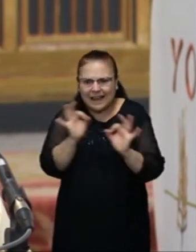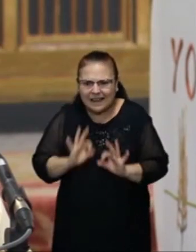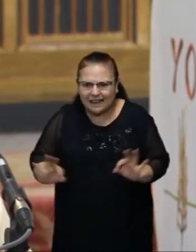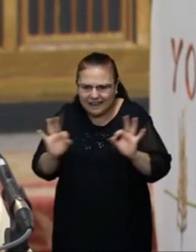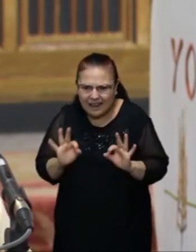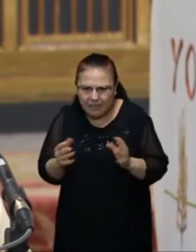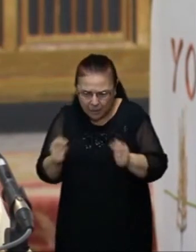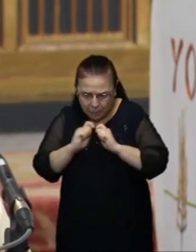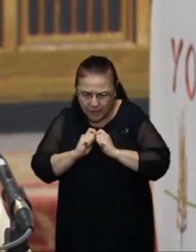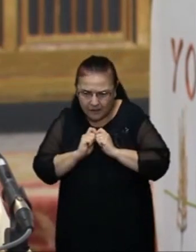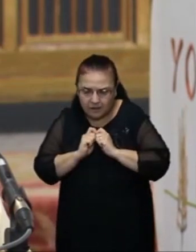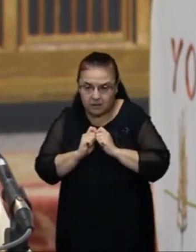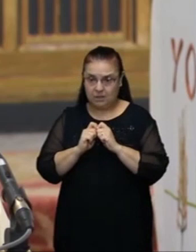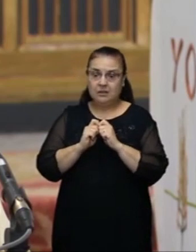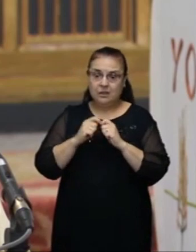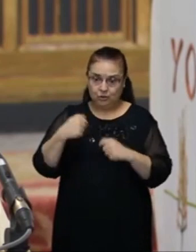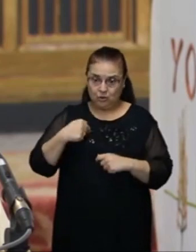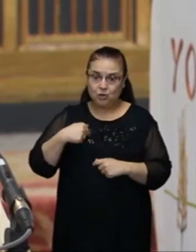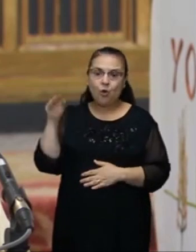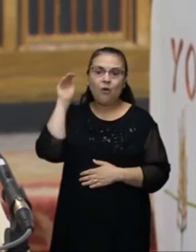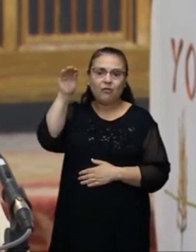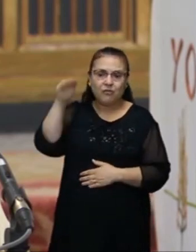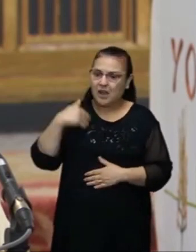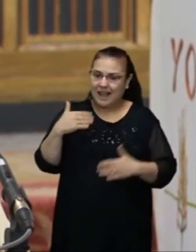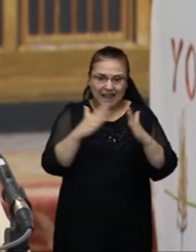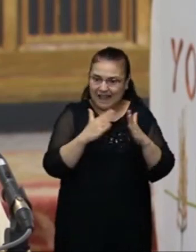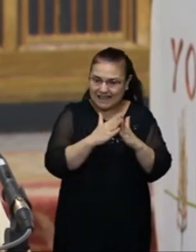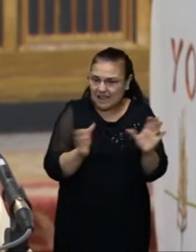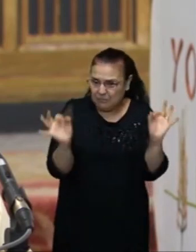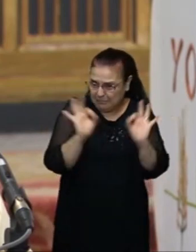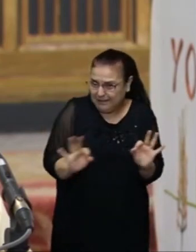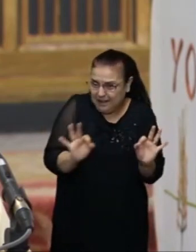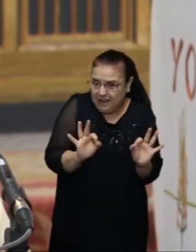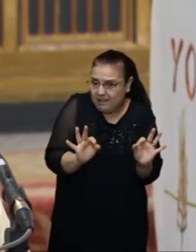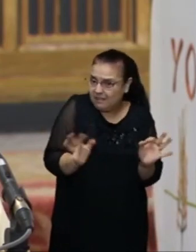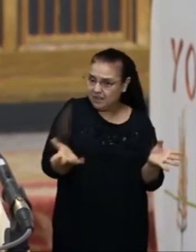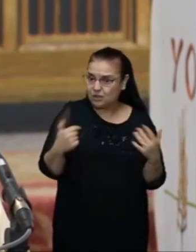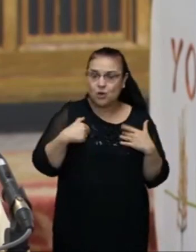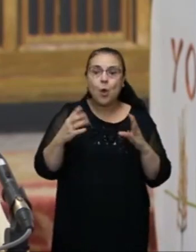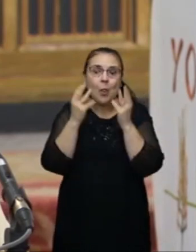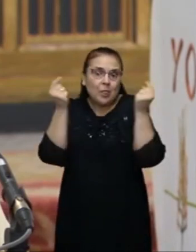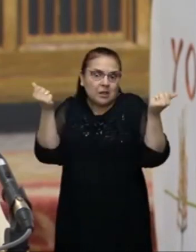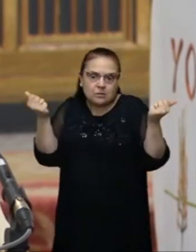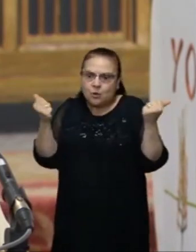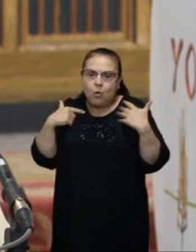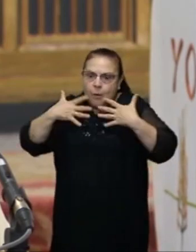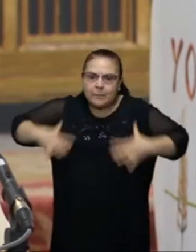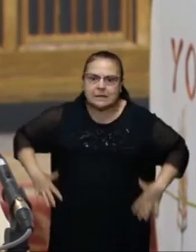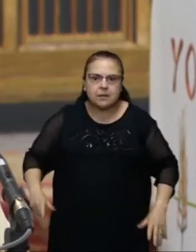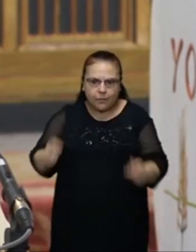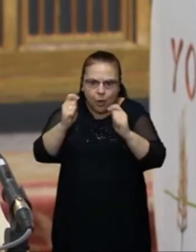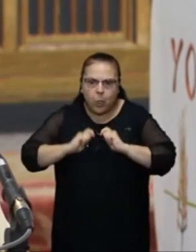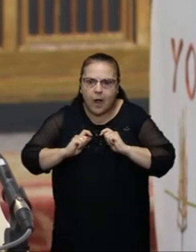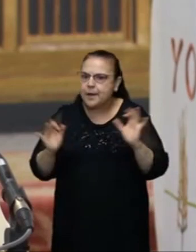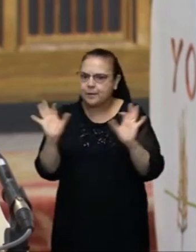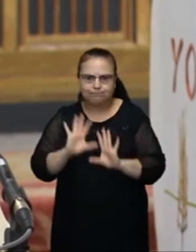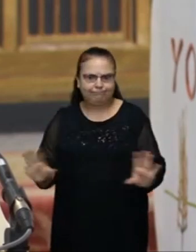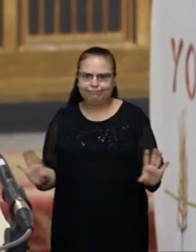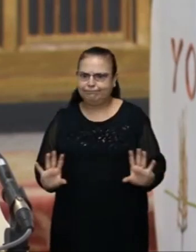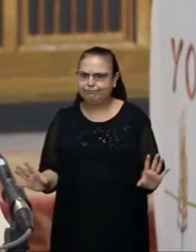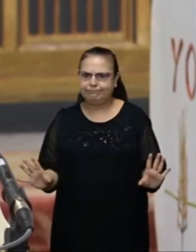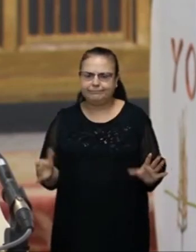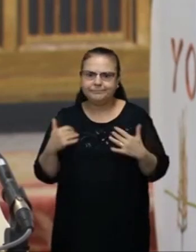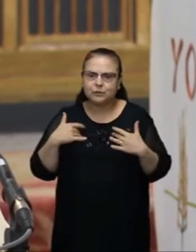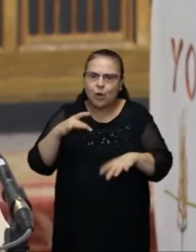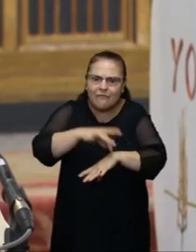beber, fui forastero y no me hospedasteis, estuve desnudo y no me vestisteis, enfermo y en la